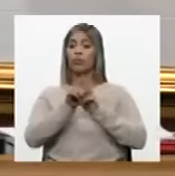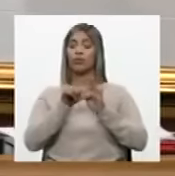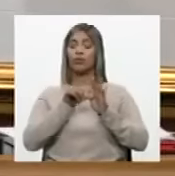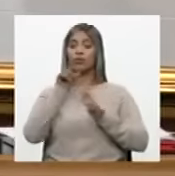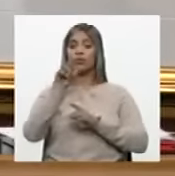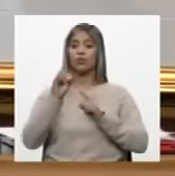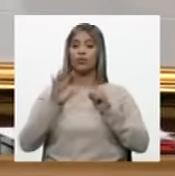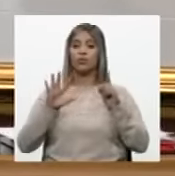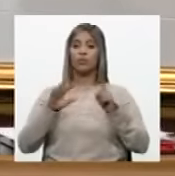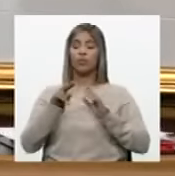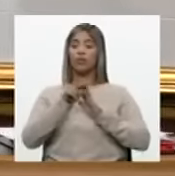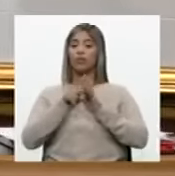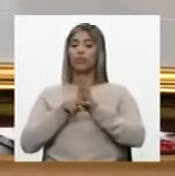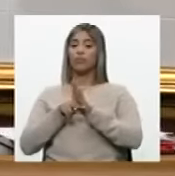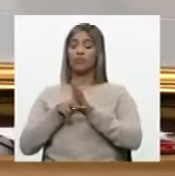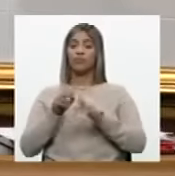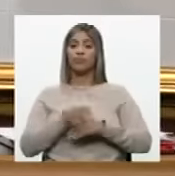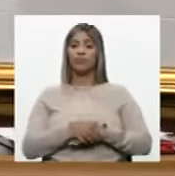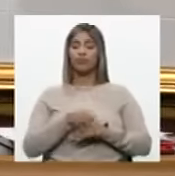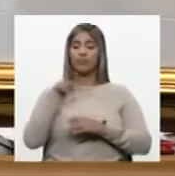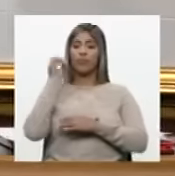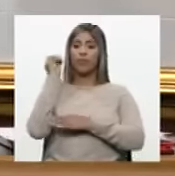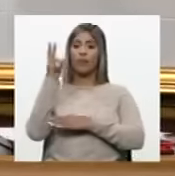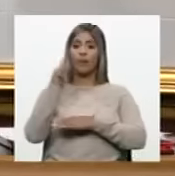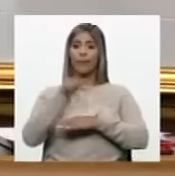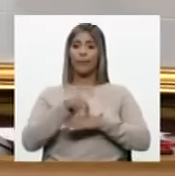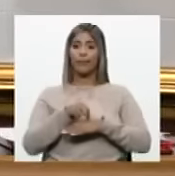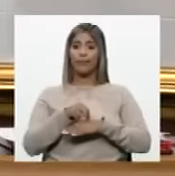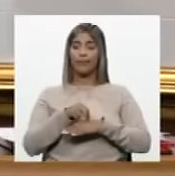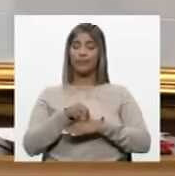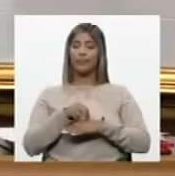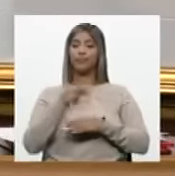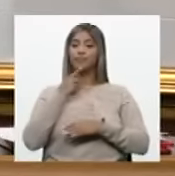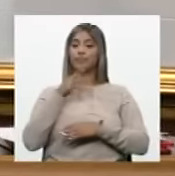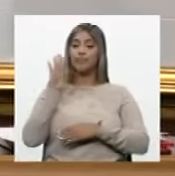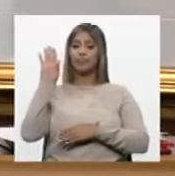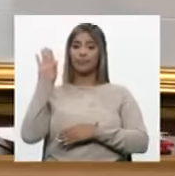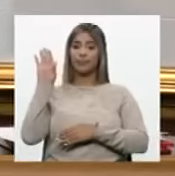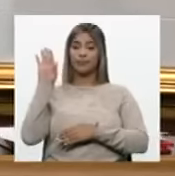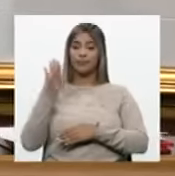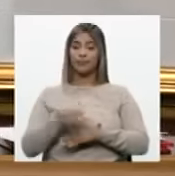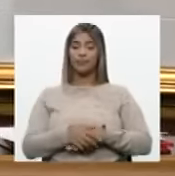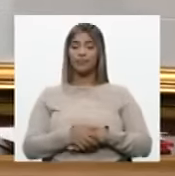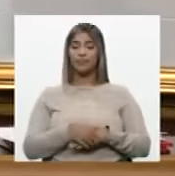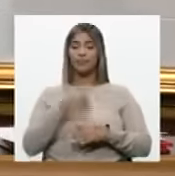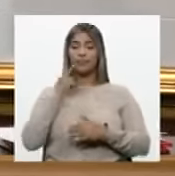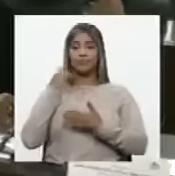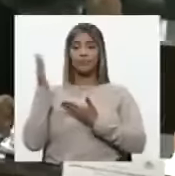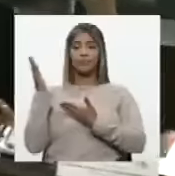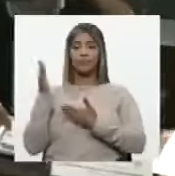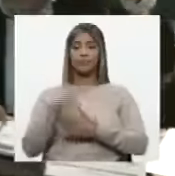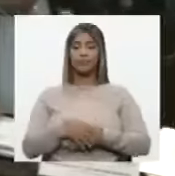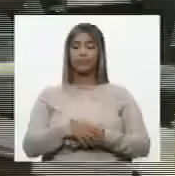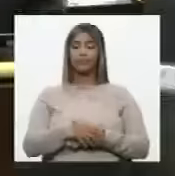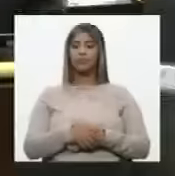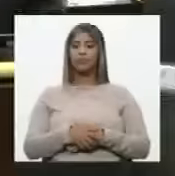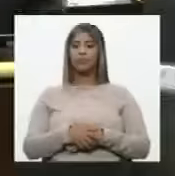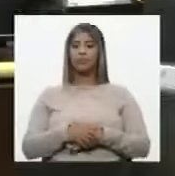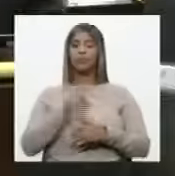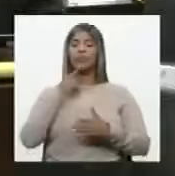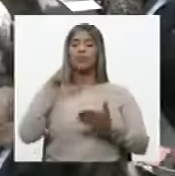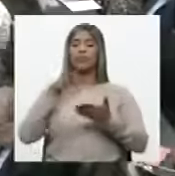106 del Reglamento Interior y Debates de la Asamblea Nacional, sírvanse manifestarlo con la señal de costumbre.